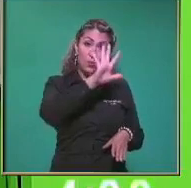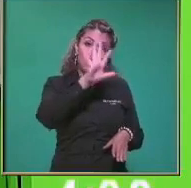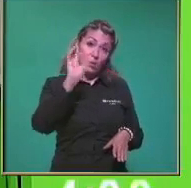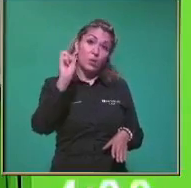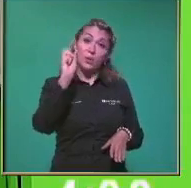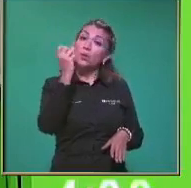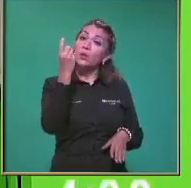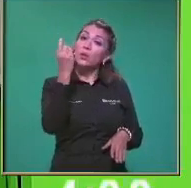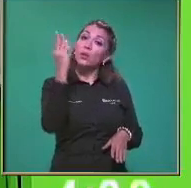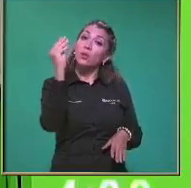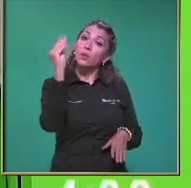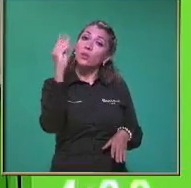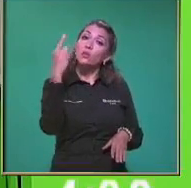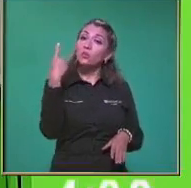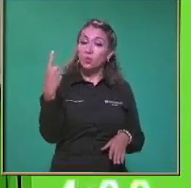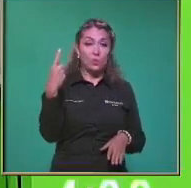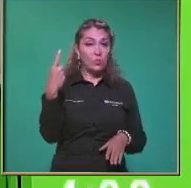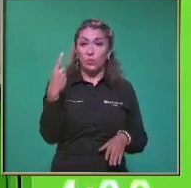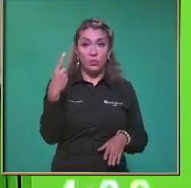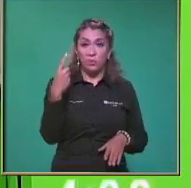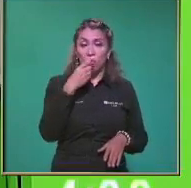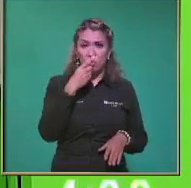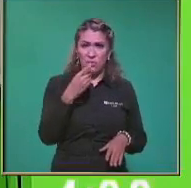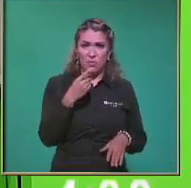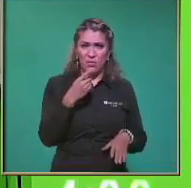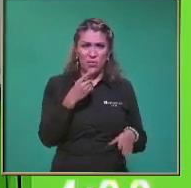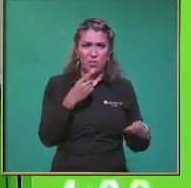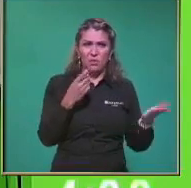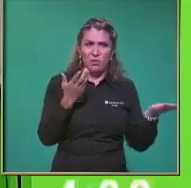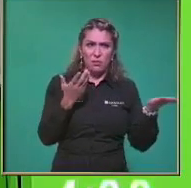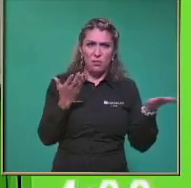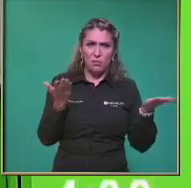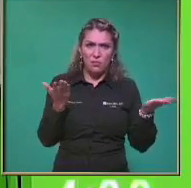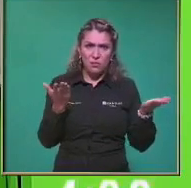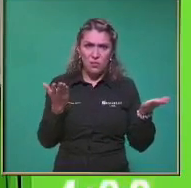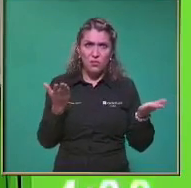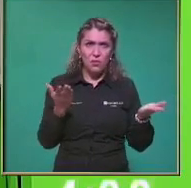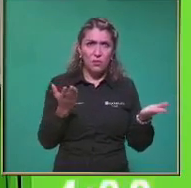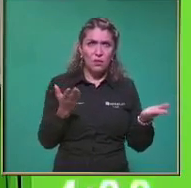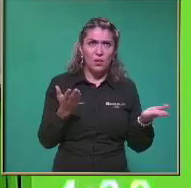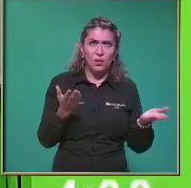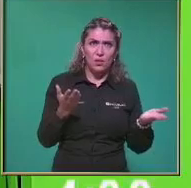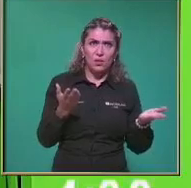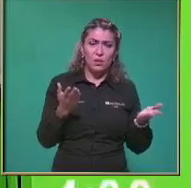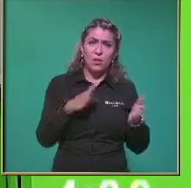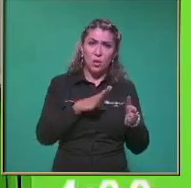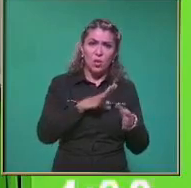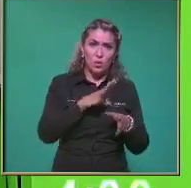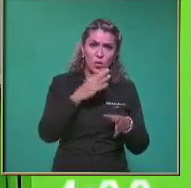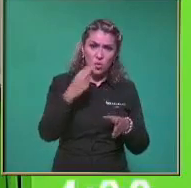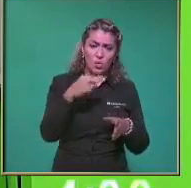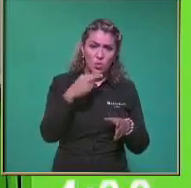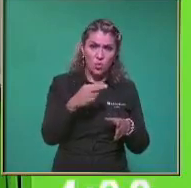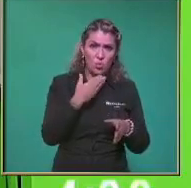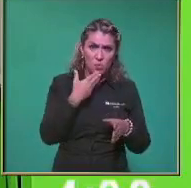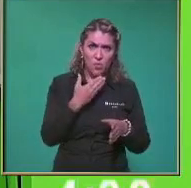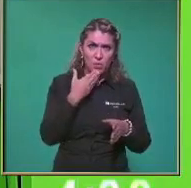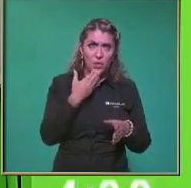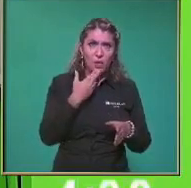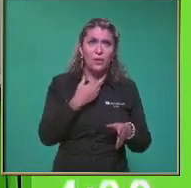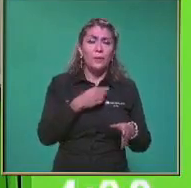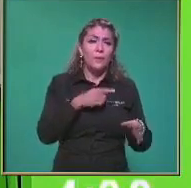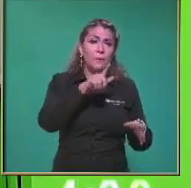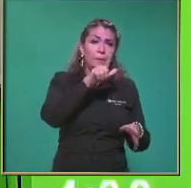así le decimos, no decimos el nombre de la unidad que corresponde, el nombre correcto, la forma correcta de decirlo